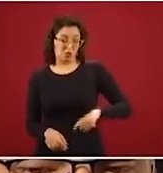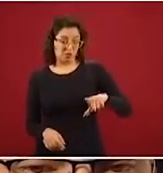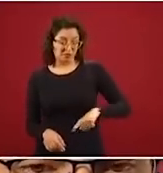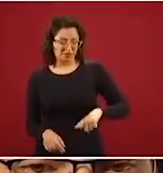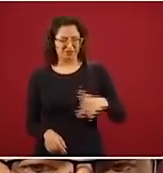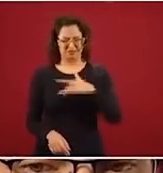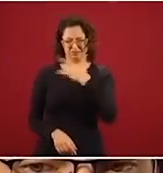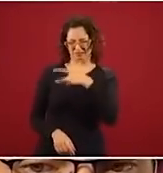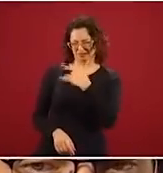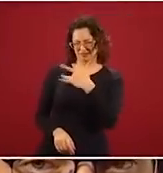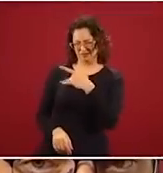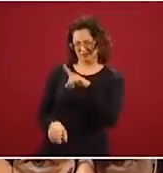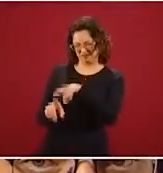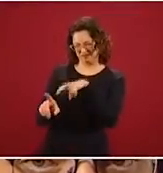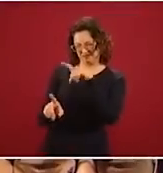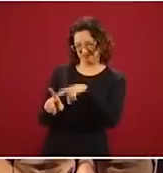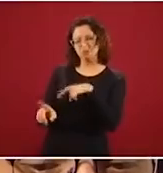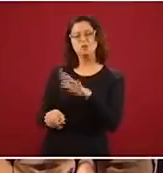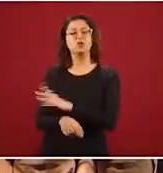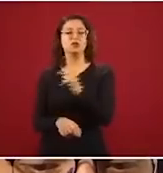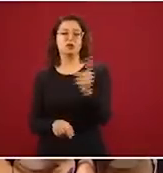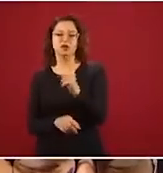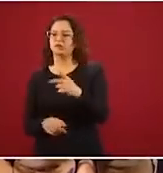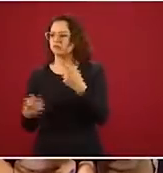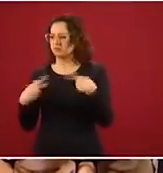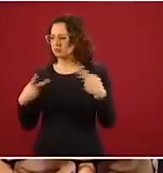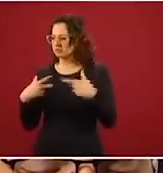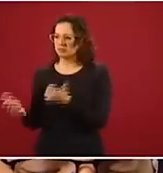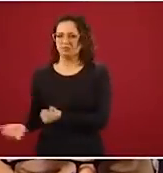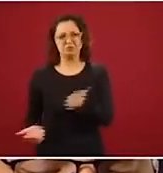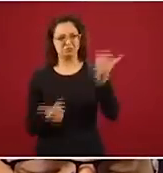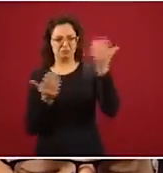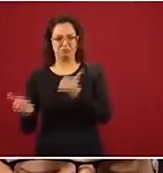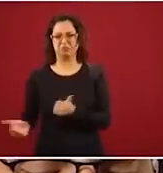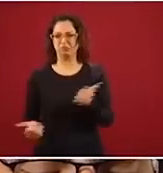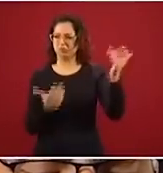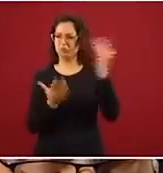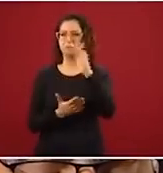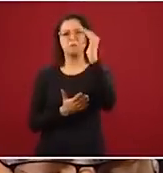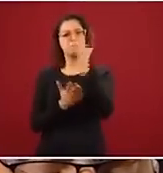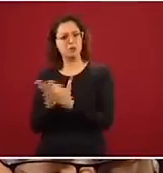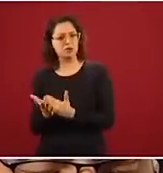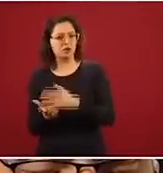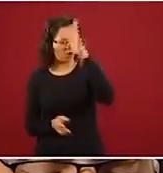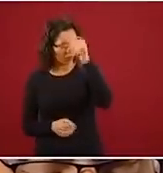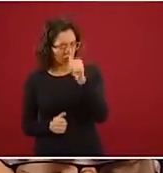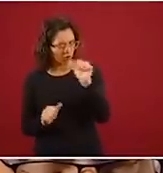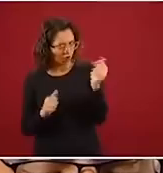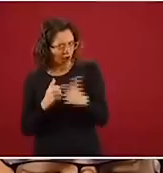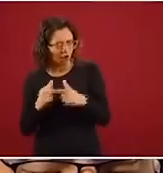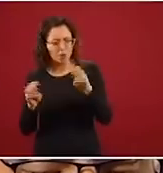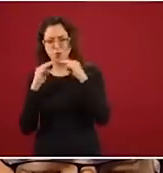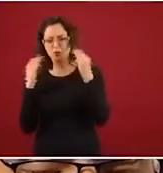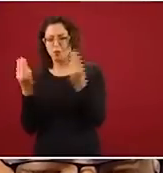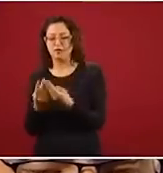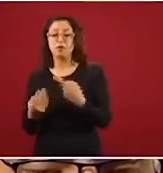el ritmo de las extradiciones. Se hablaba incluso de pactos con el crimen organizado. Sin embargo, del mes de julio a la fecha